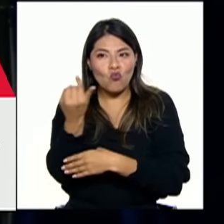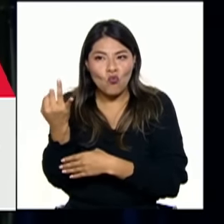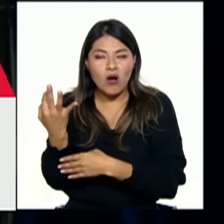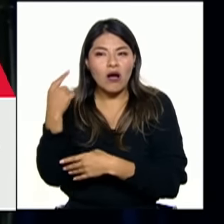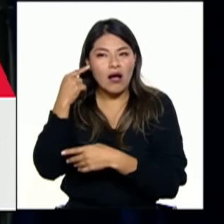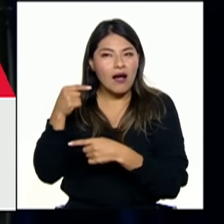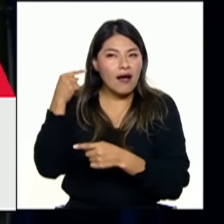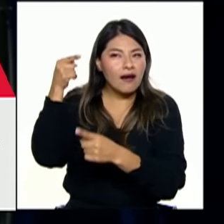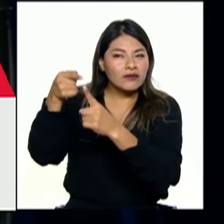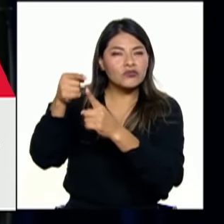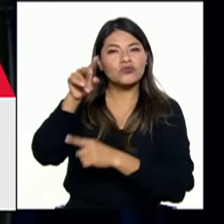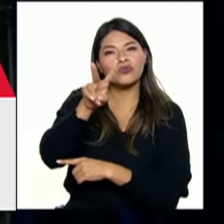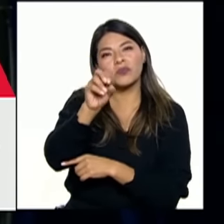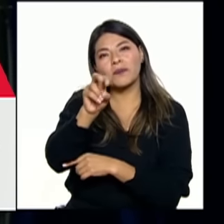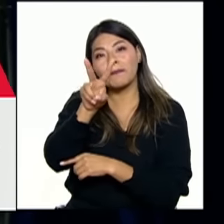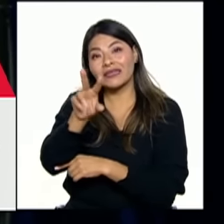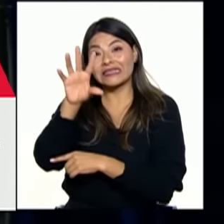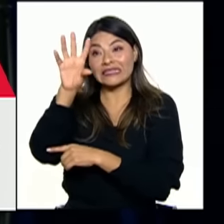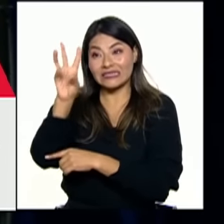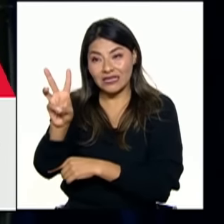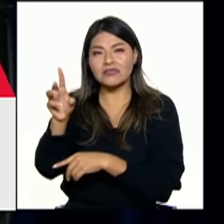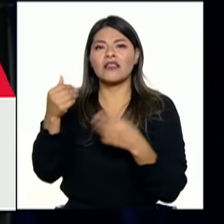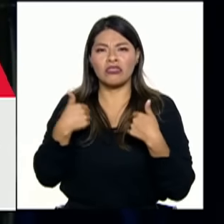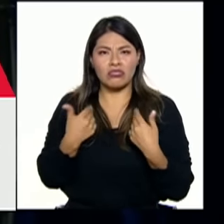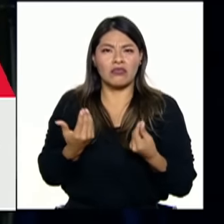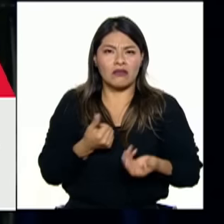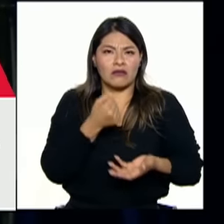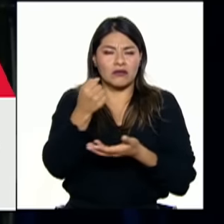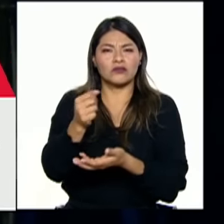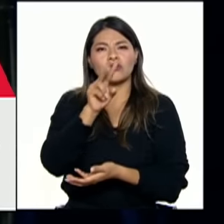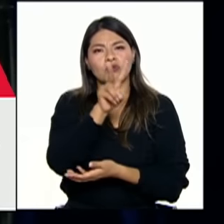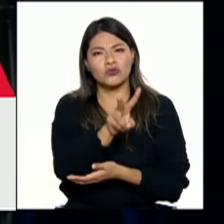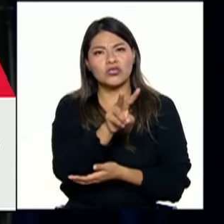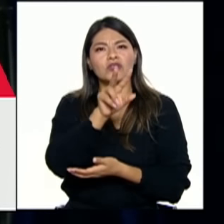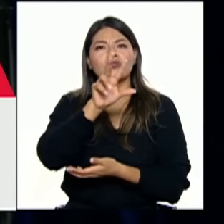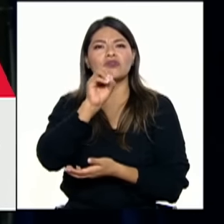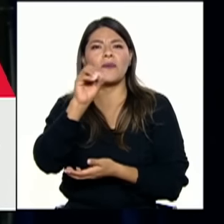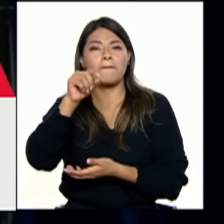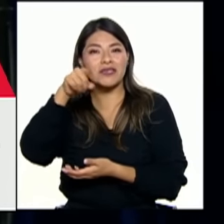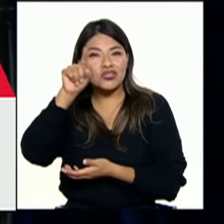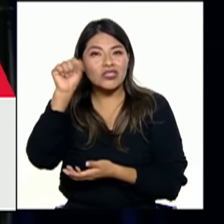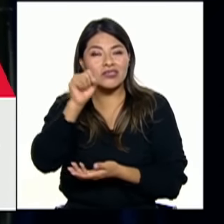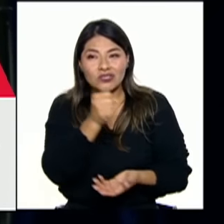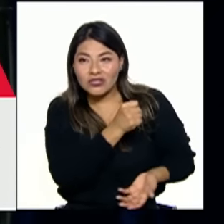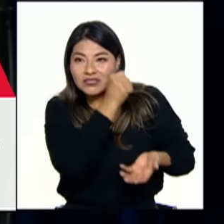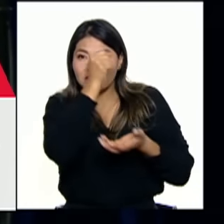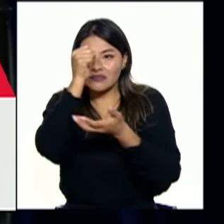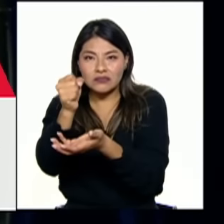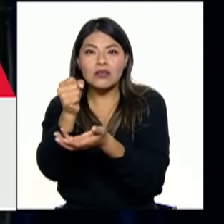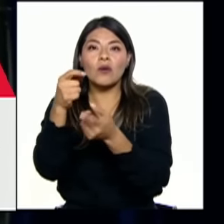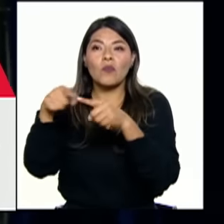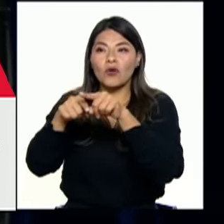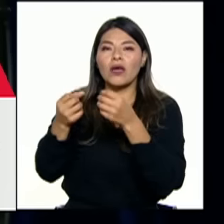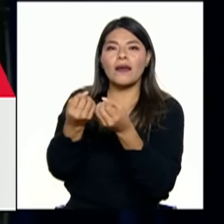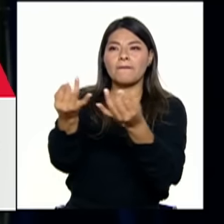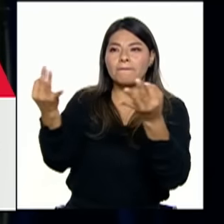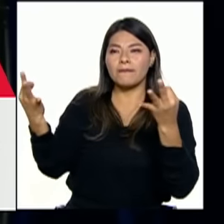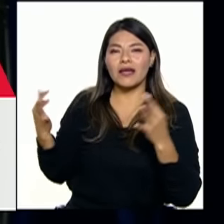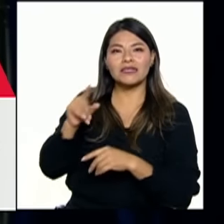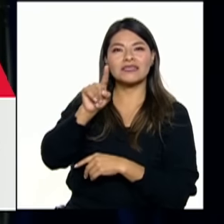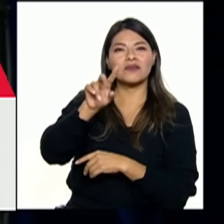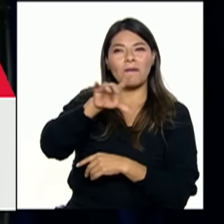2026 con más de 230 millones de soles para financiar más de 2.190 proyectos